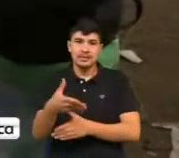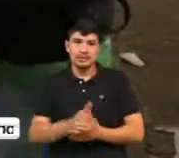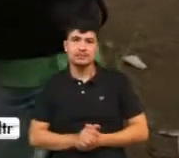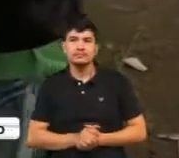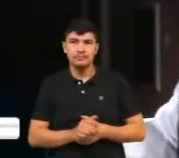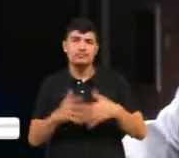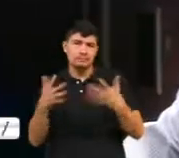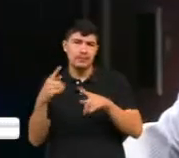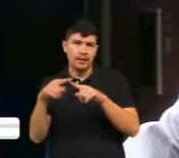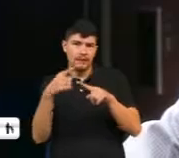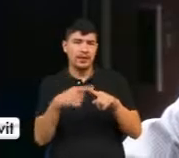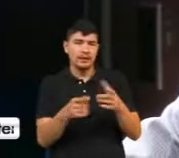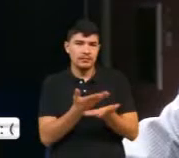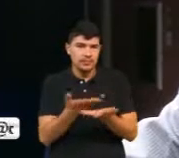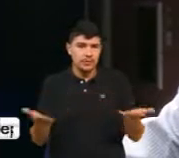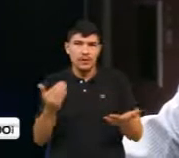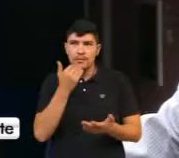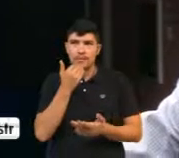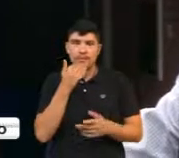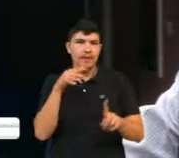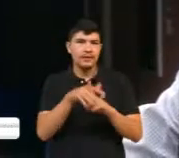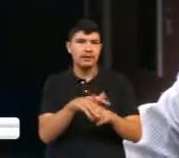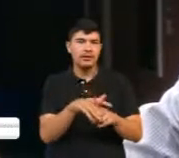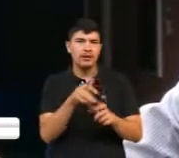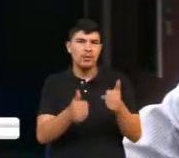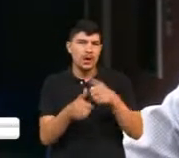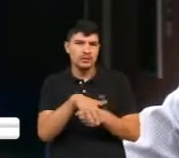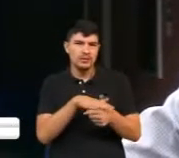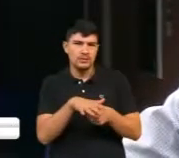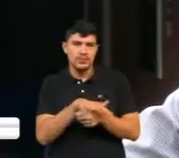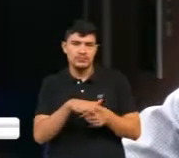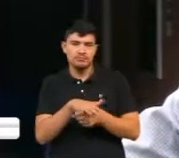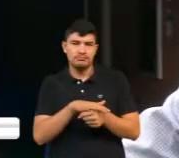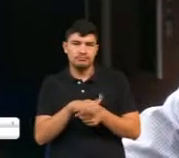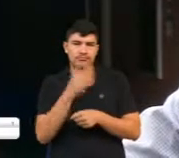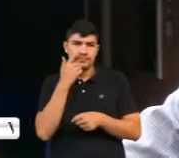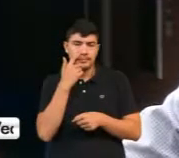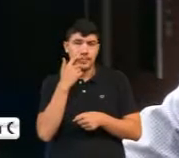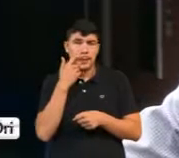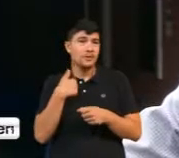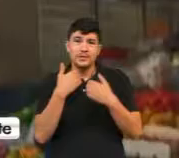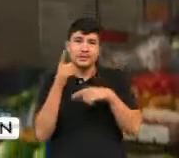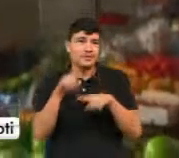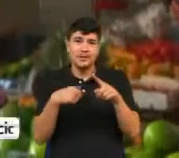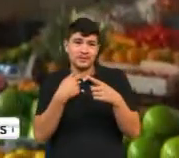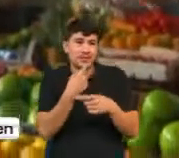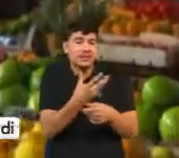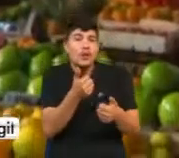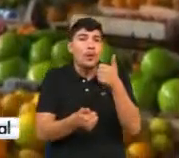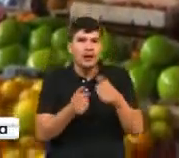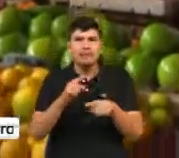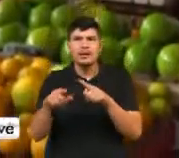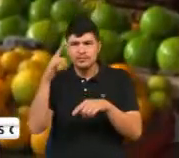diversos productos lo que se pueden afectar por esta situación no podría decirles cuáles productos pero